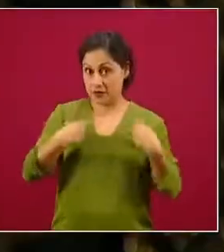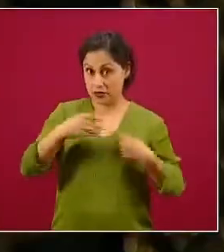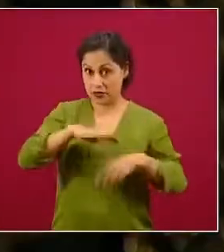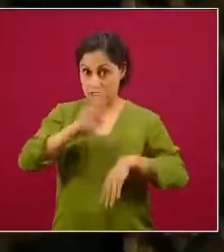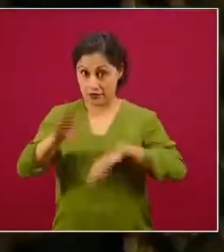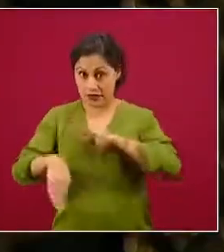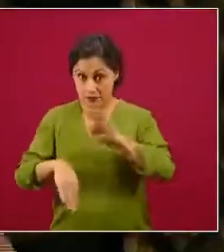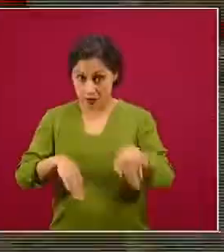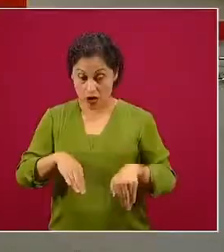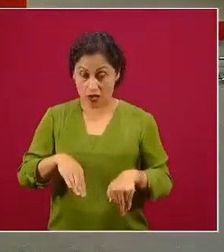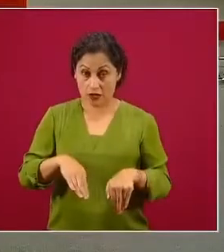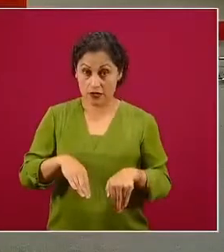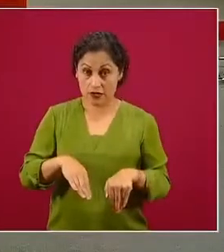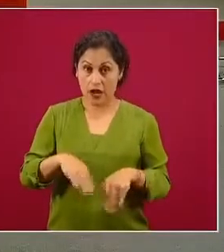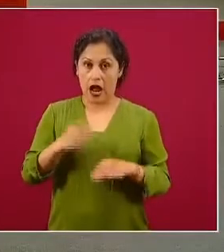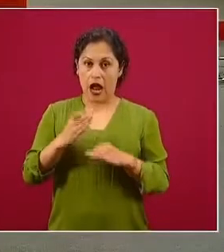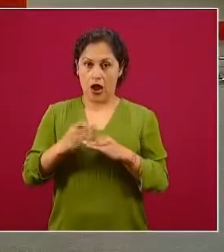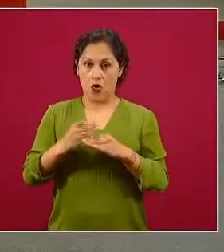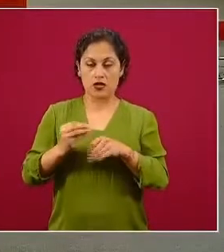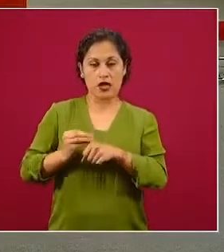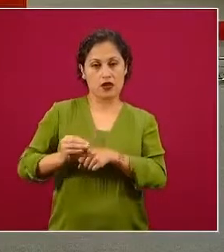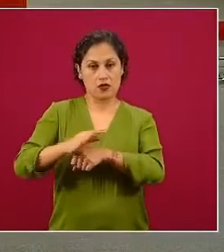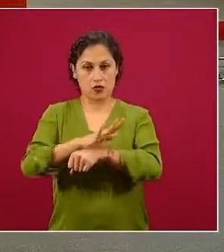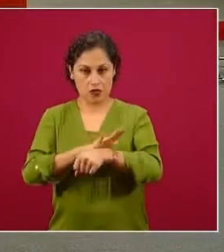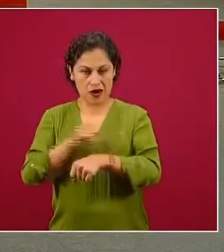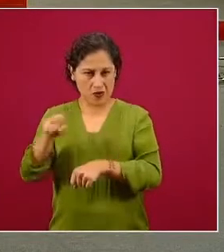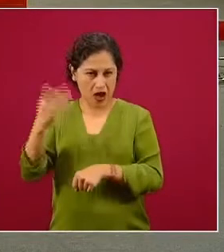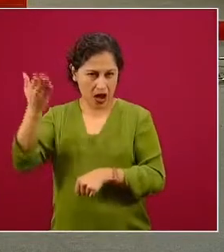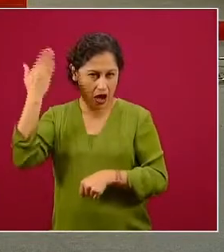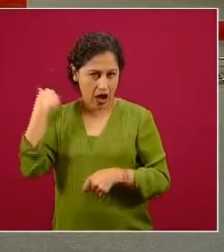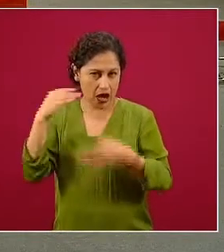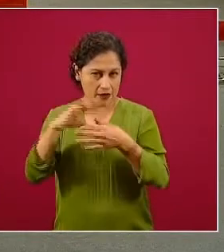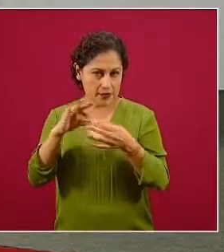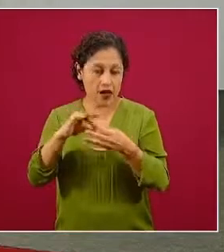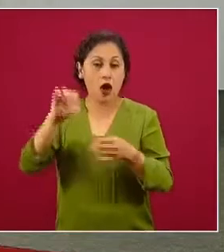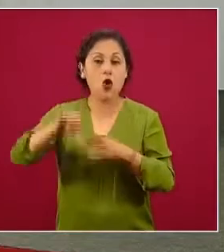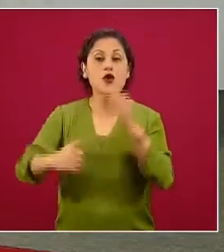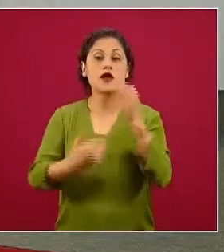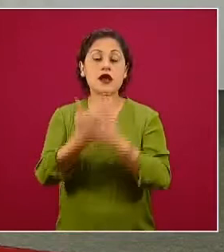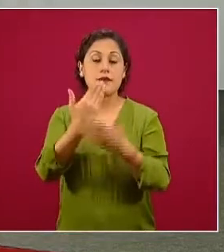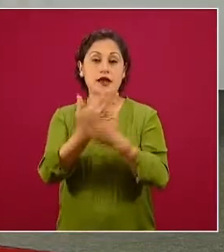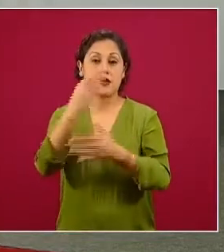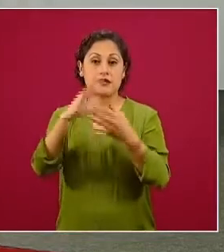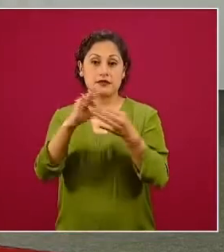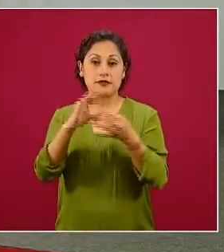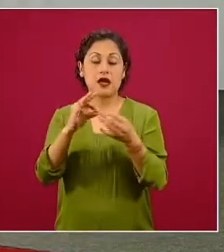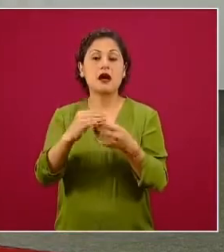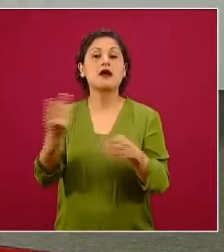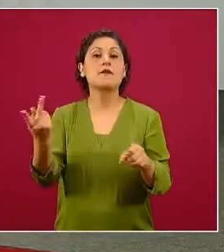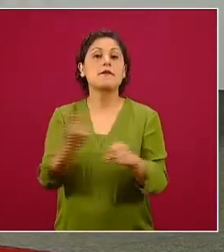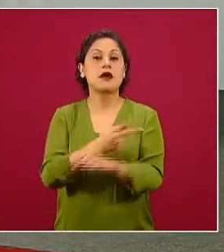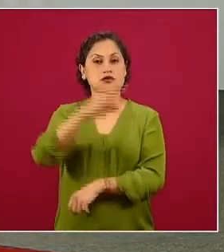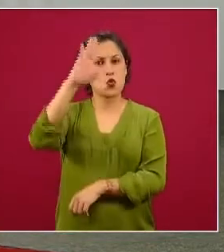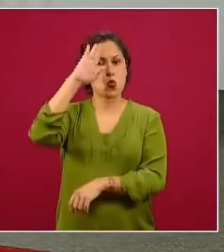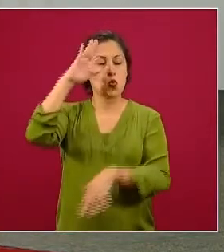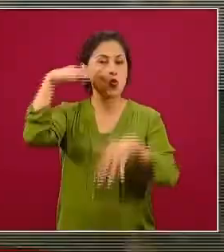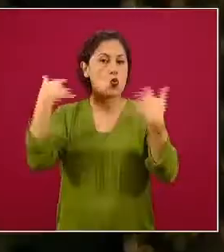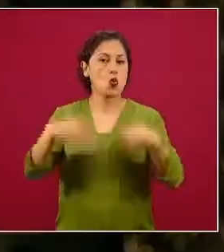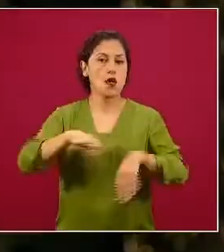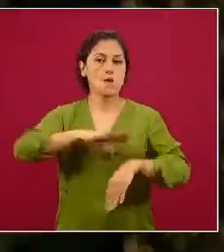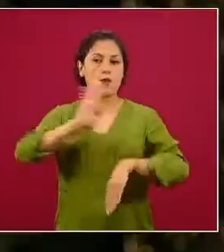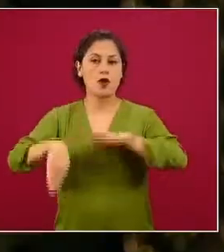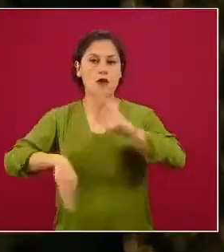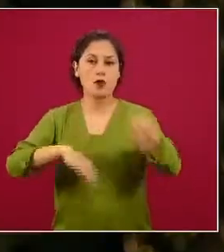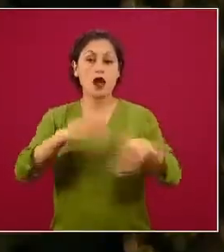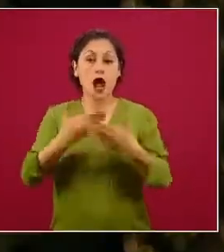el asunto del coronavirus y con el concepto que usted expresaba hoy en la mañana del exceso de mortalidad, bueno, esta cifra pues tiende a